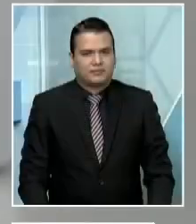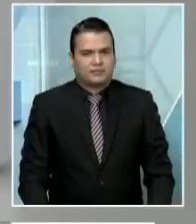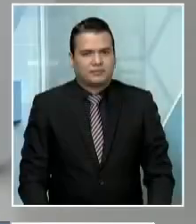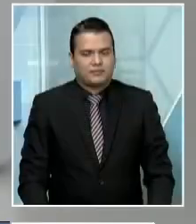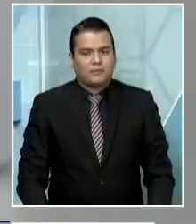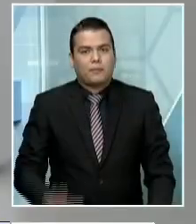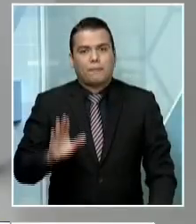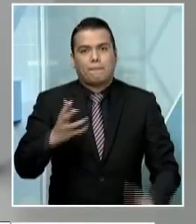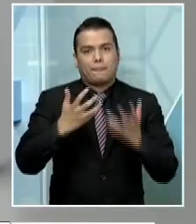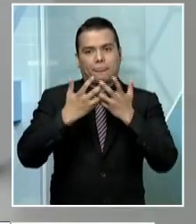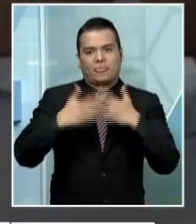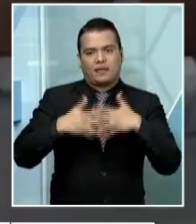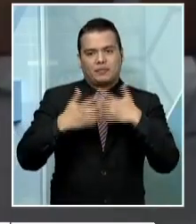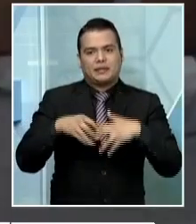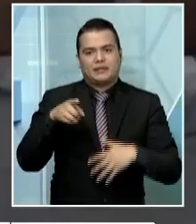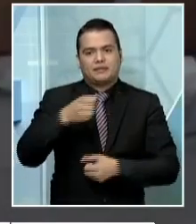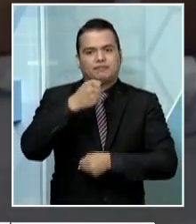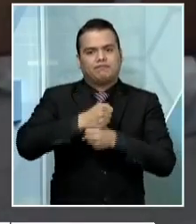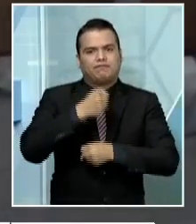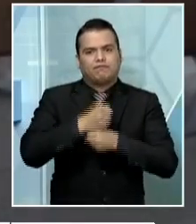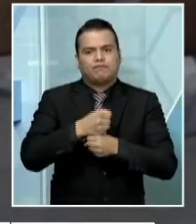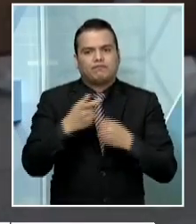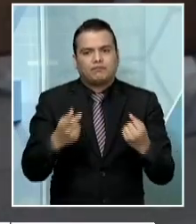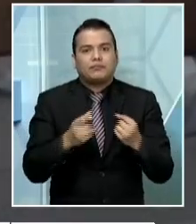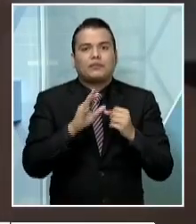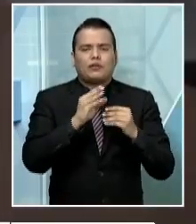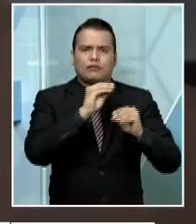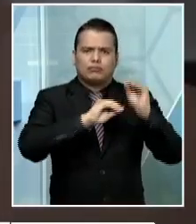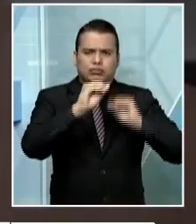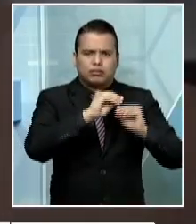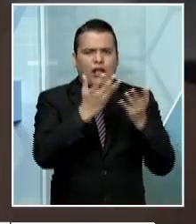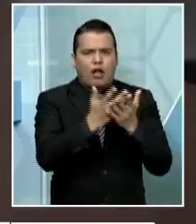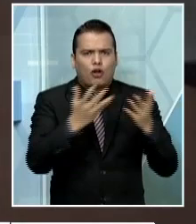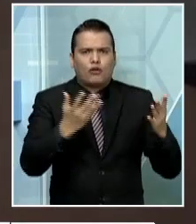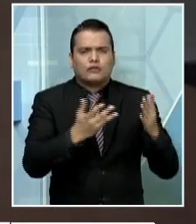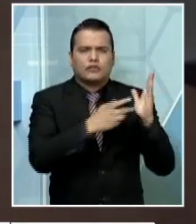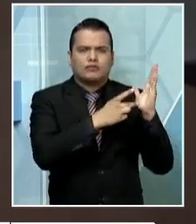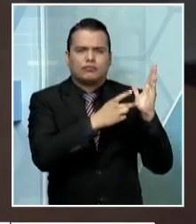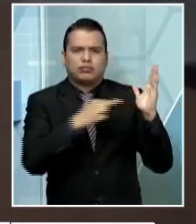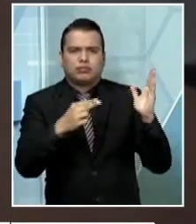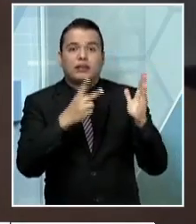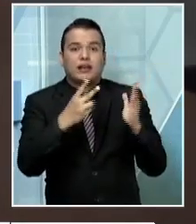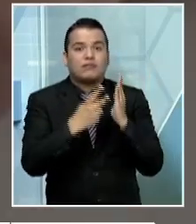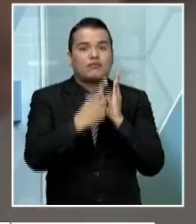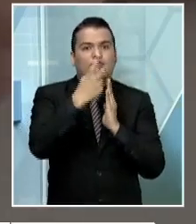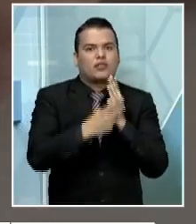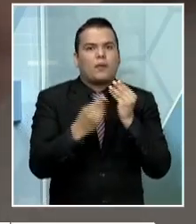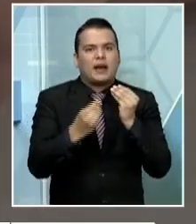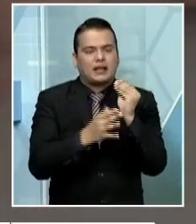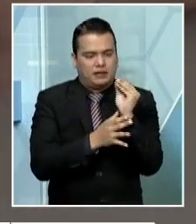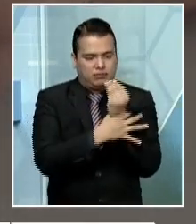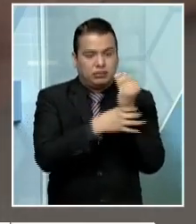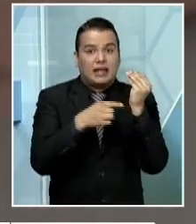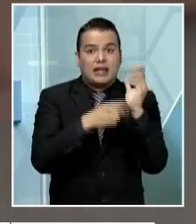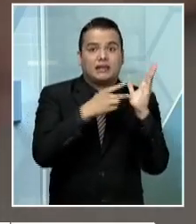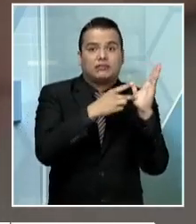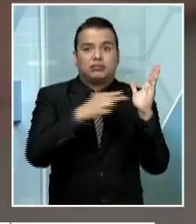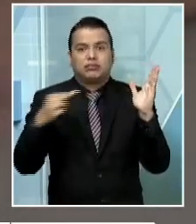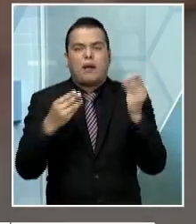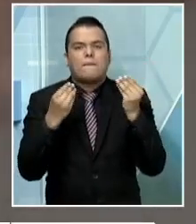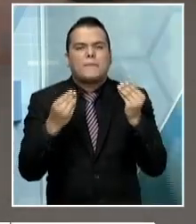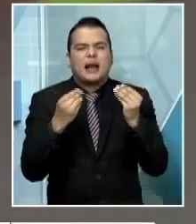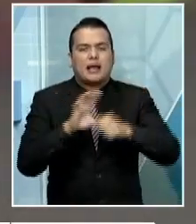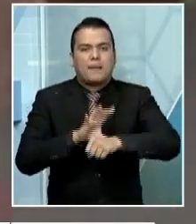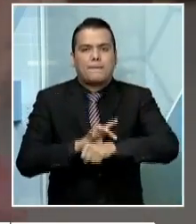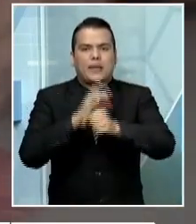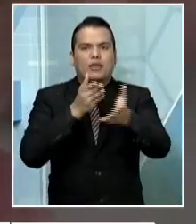Endura Colombia, empresa dedicada a la creación de dispositivos electrónicos, trabaja en un proyecto social de pulseras inteligentes para el desarrollo de telemedicina con